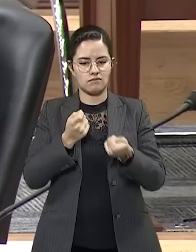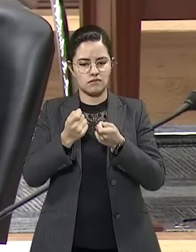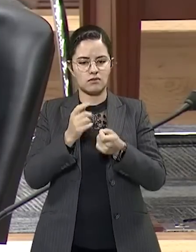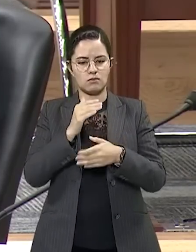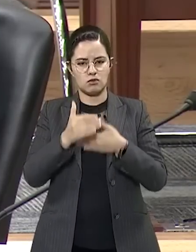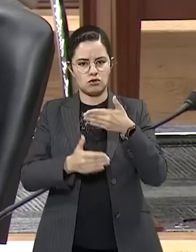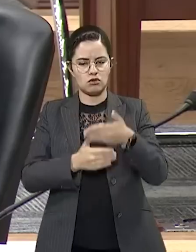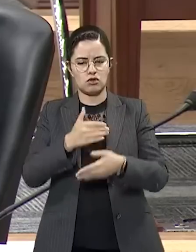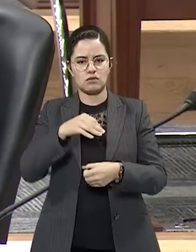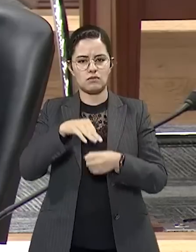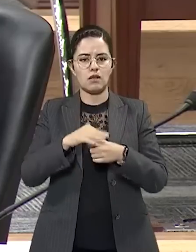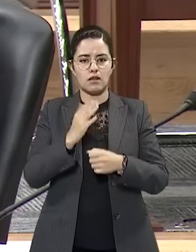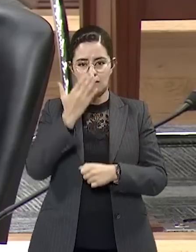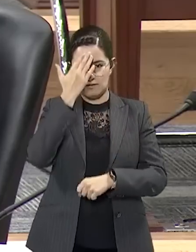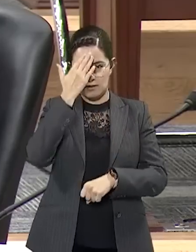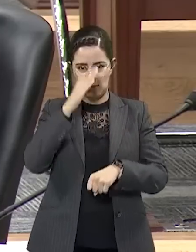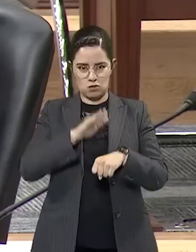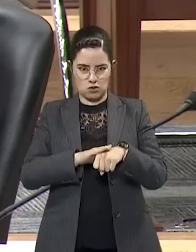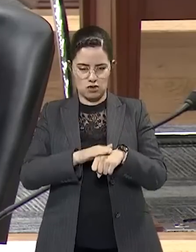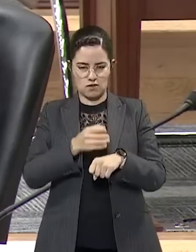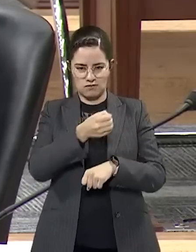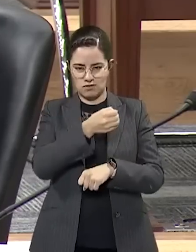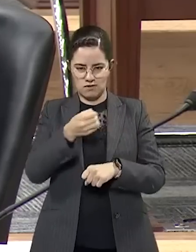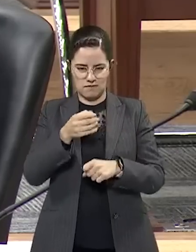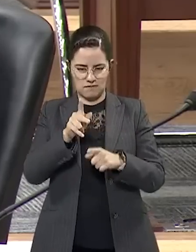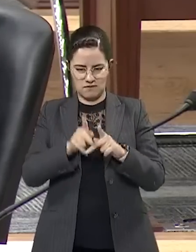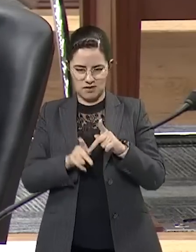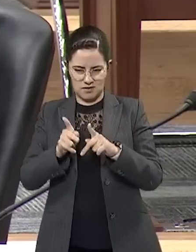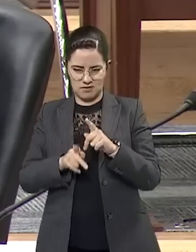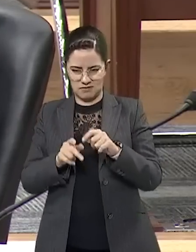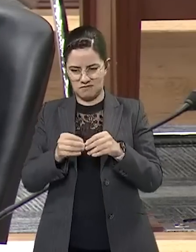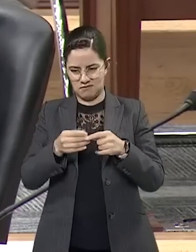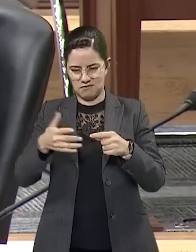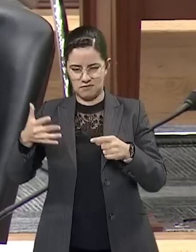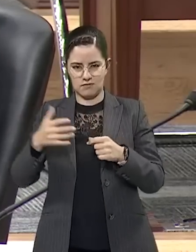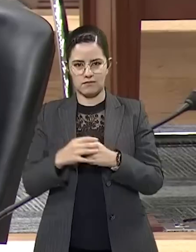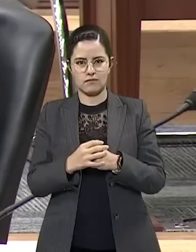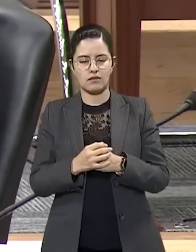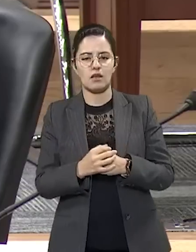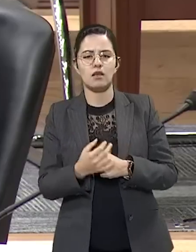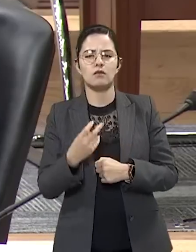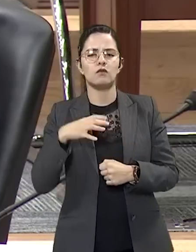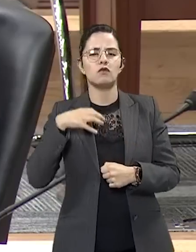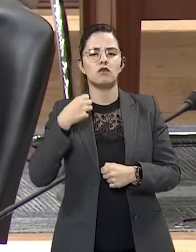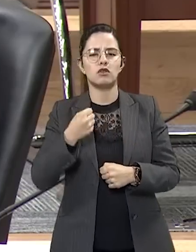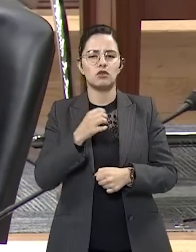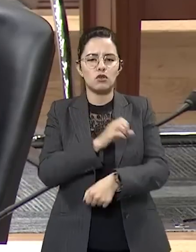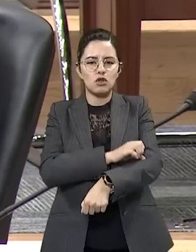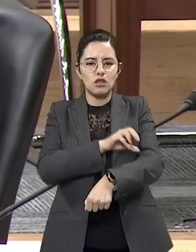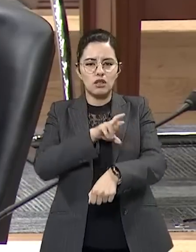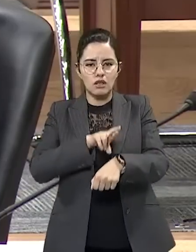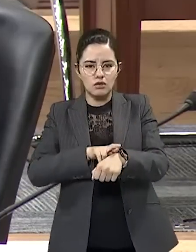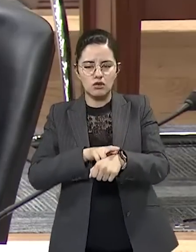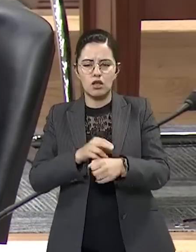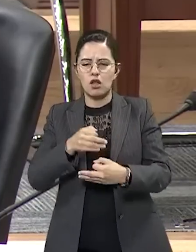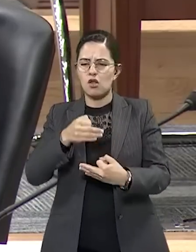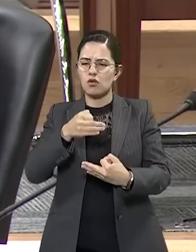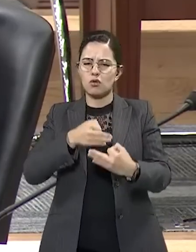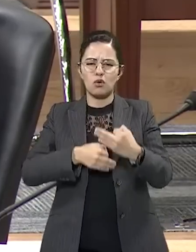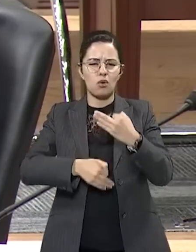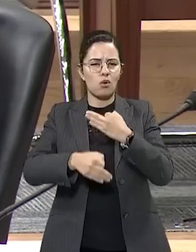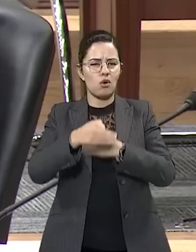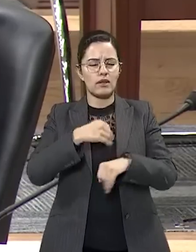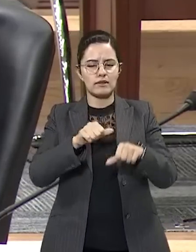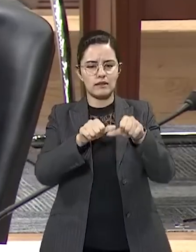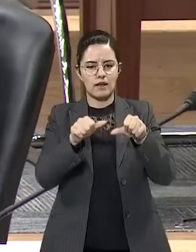e integración de la memoria de gestión y sus apartados se trató de un esfuerzo de coordinación que involucró a todas